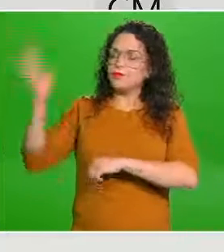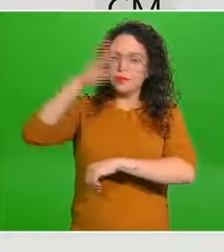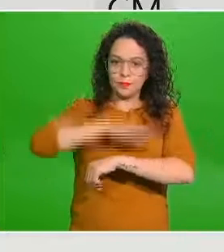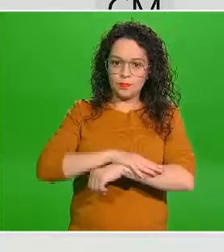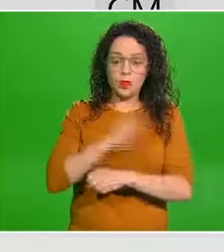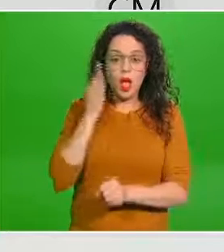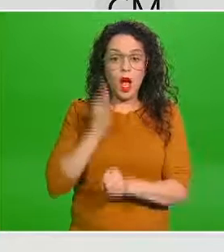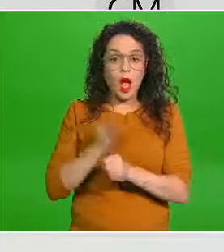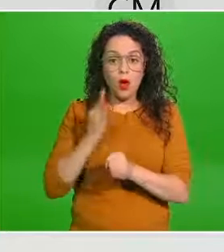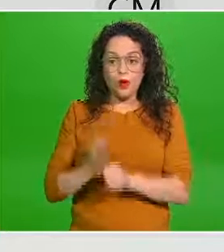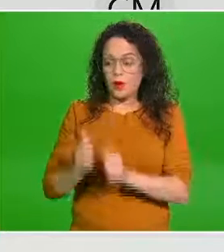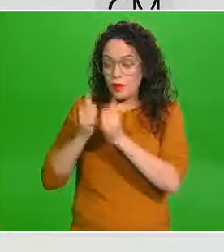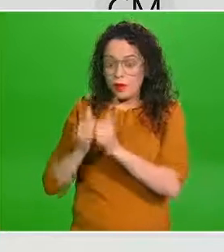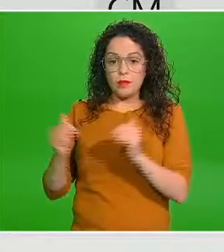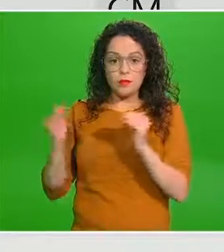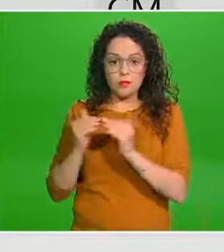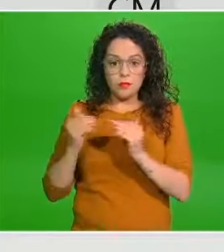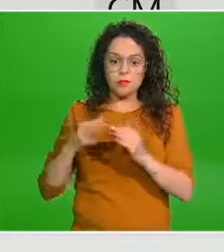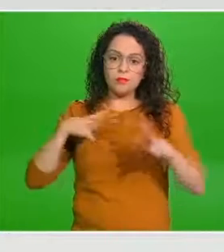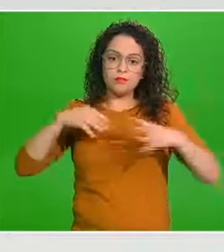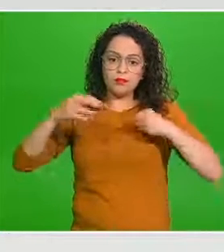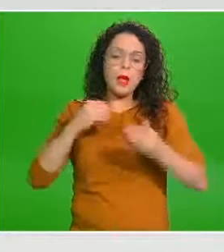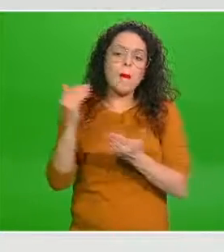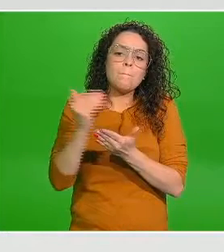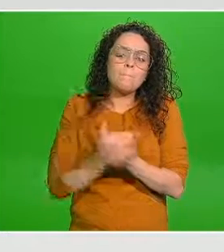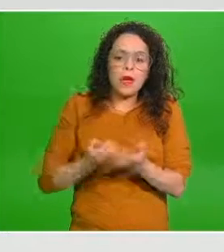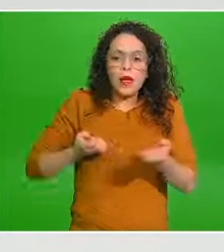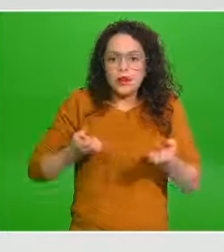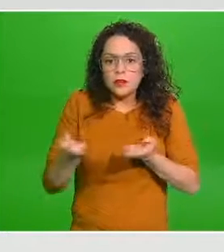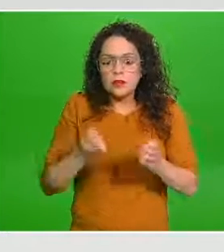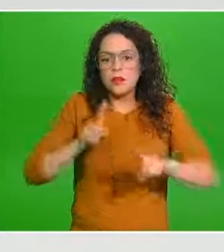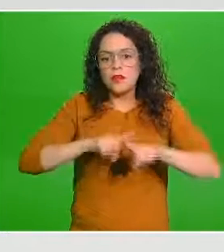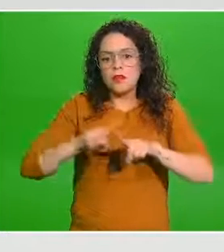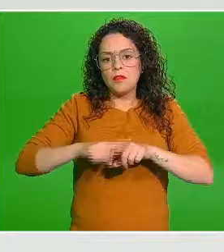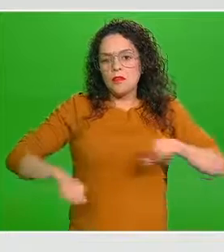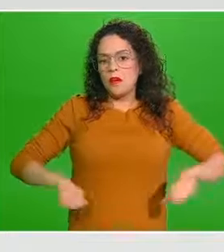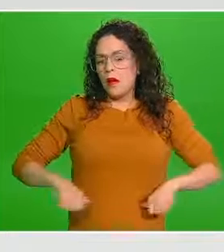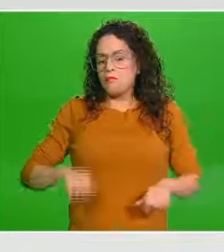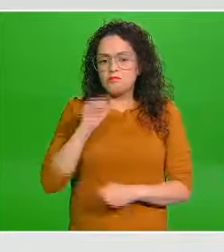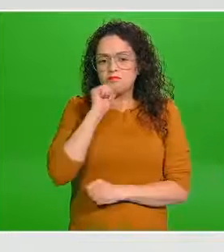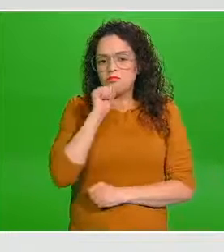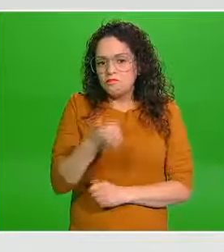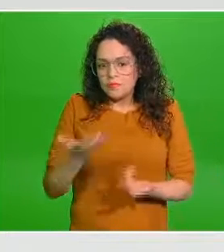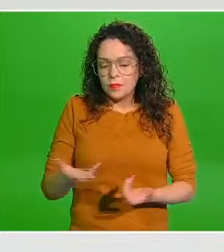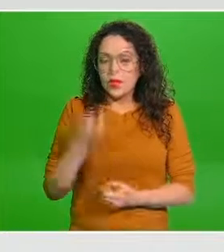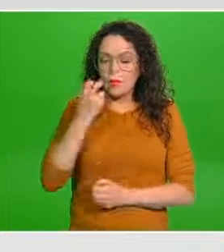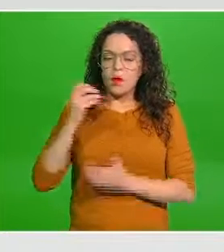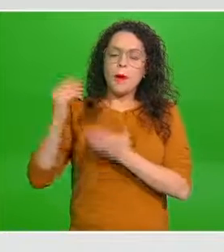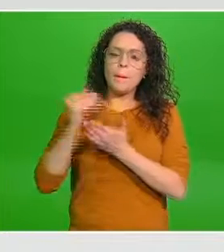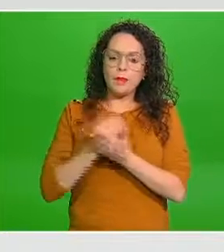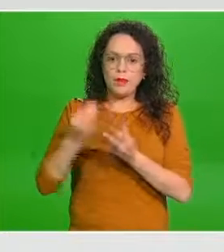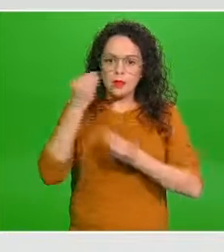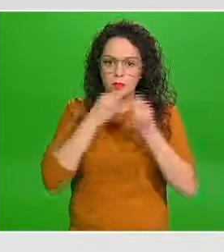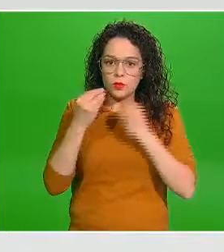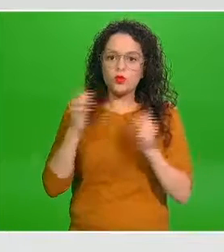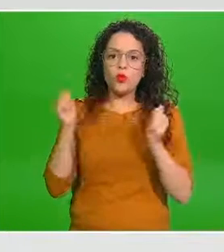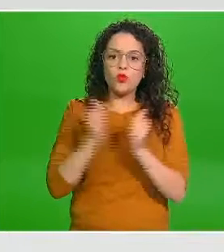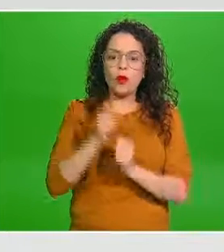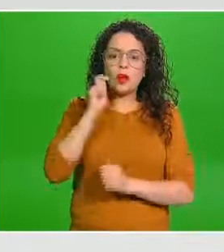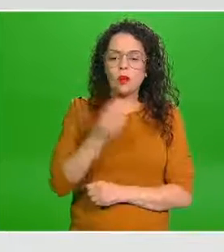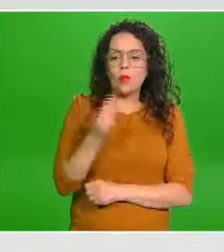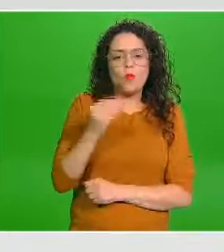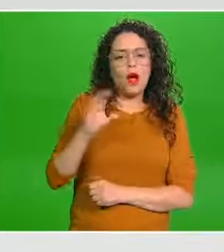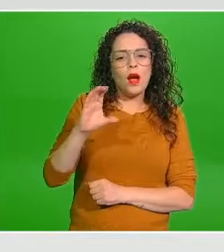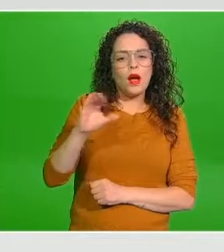de confinamiento, se reduce la actividad física, por lo cual se deberá reducir también la ingesta de comidas con alto nivel